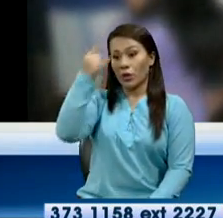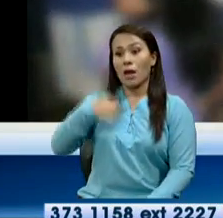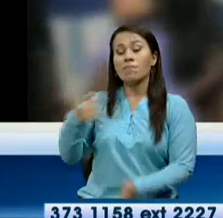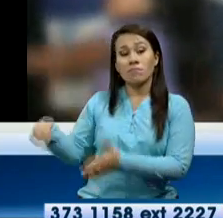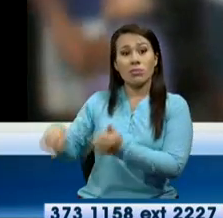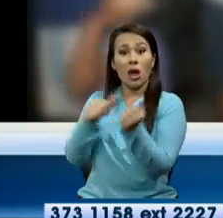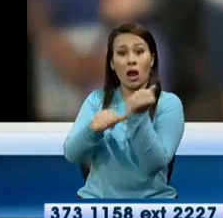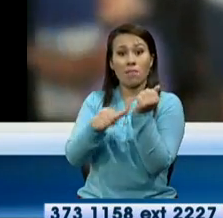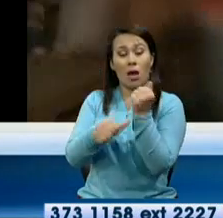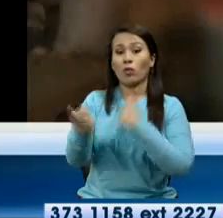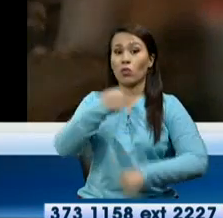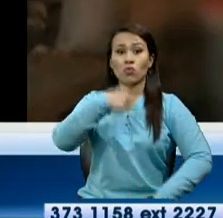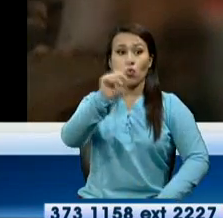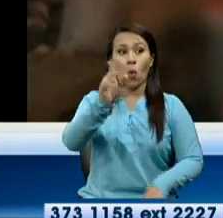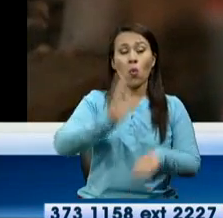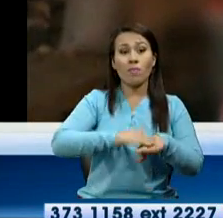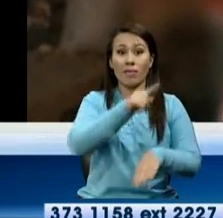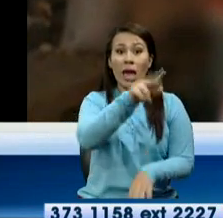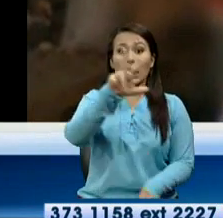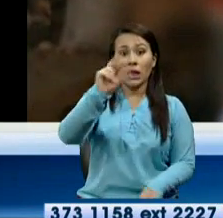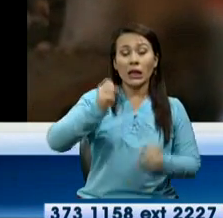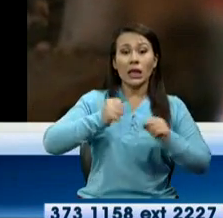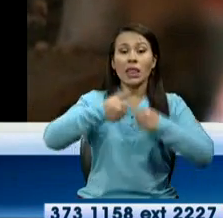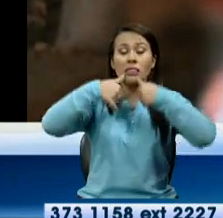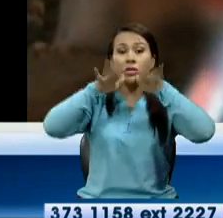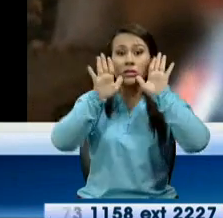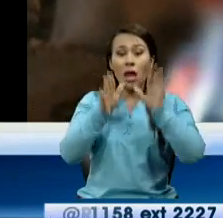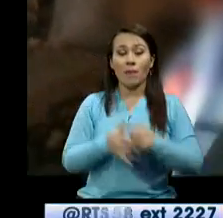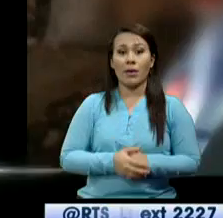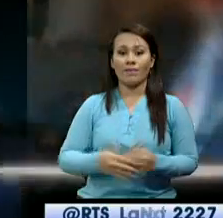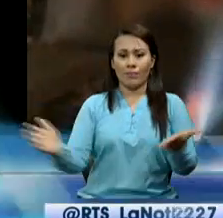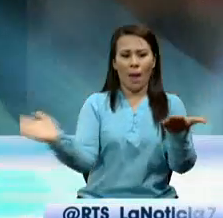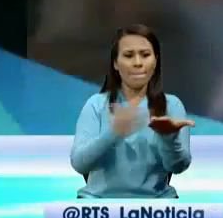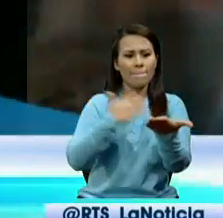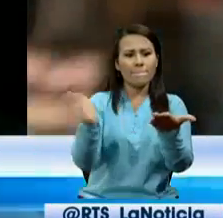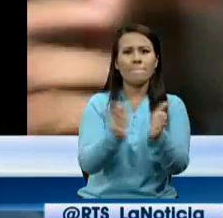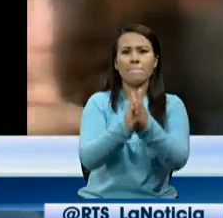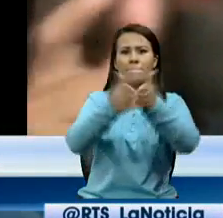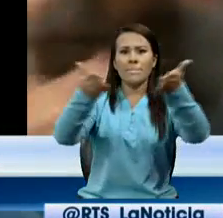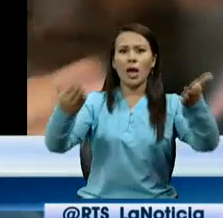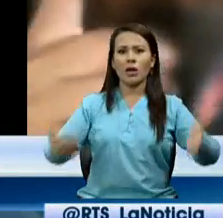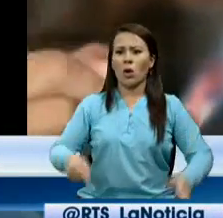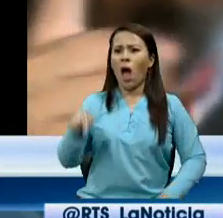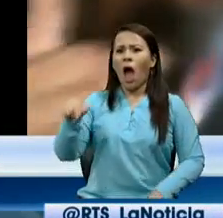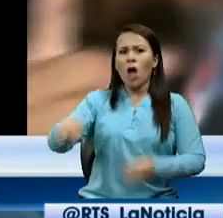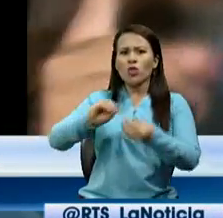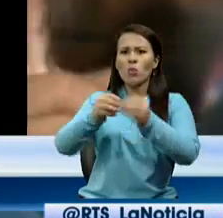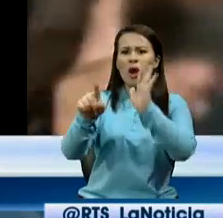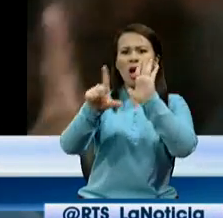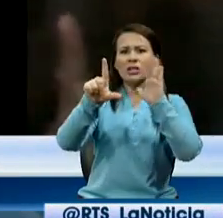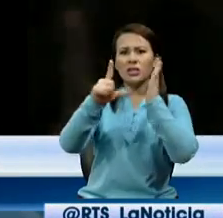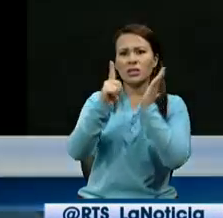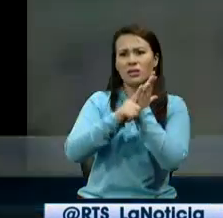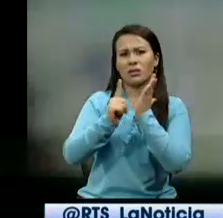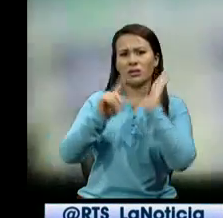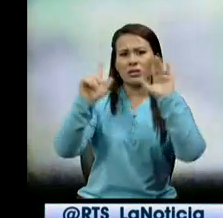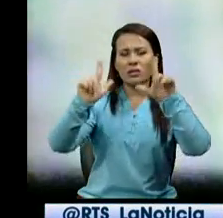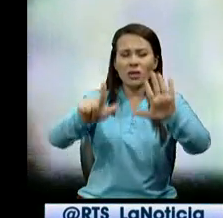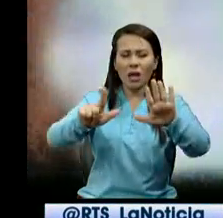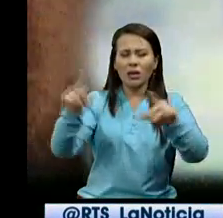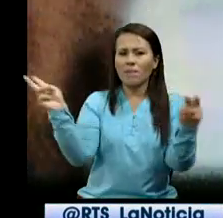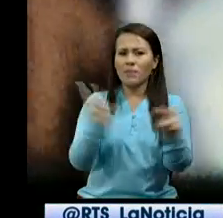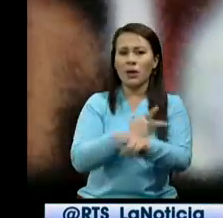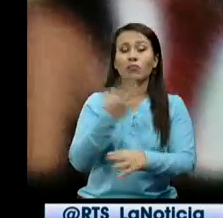justicia, prófugo. El 30 de diciembre salió en la página del diario como el séptimo más buscado de la provincia de Manabí.